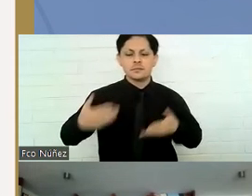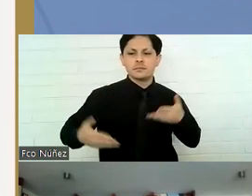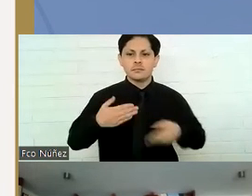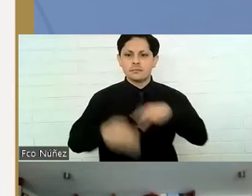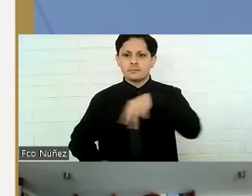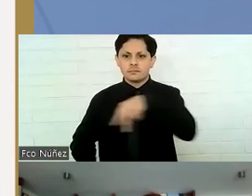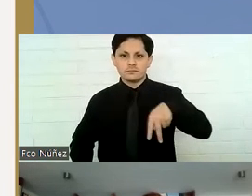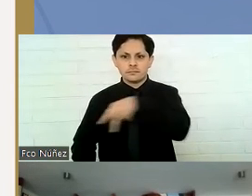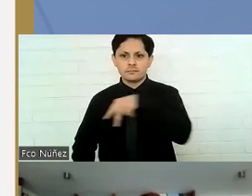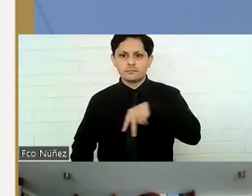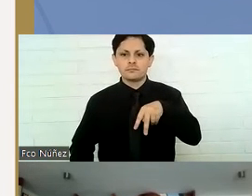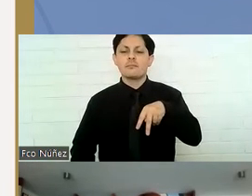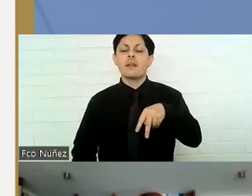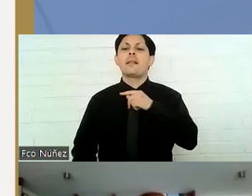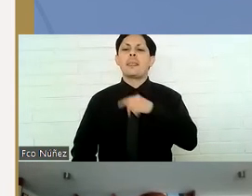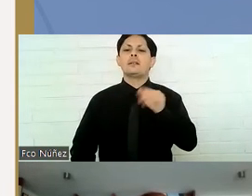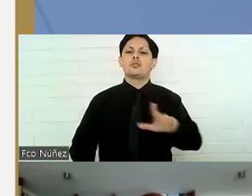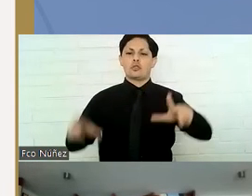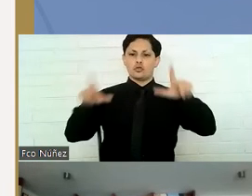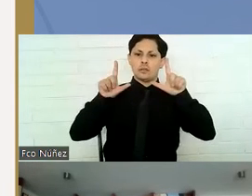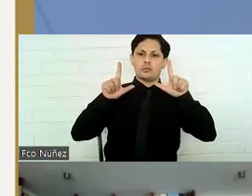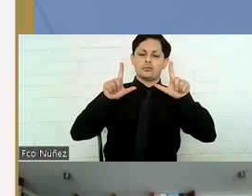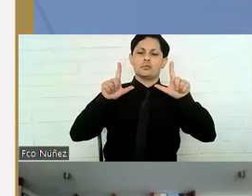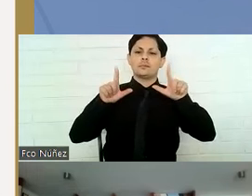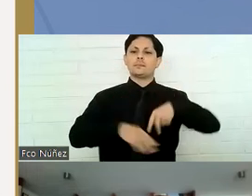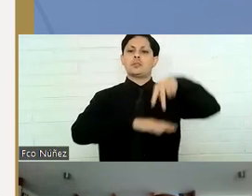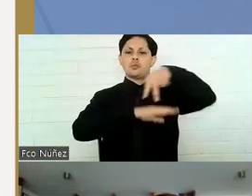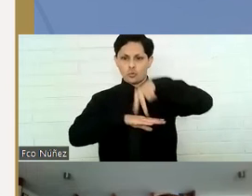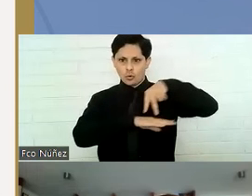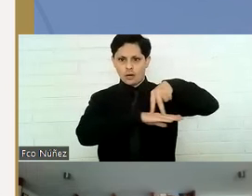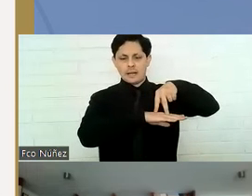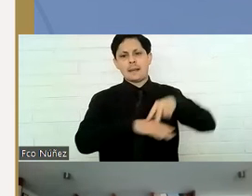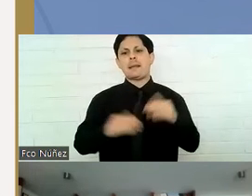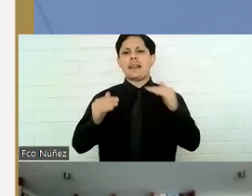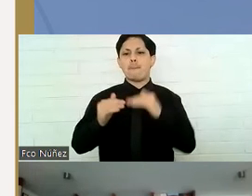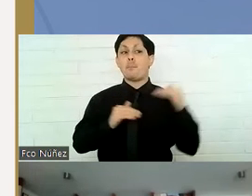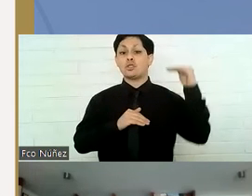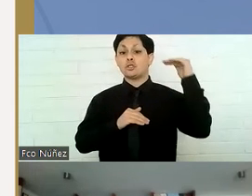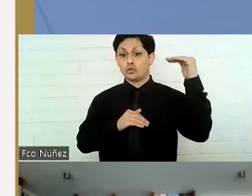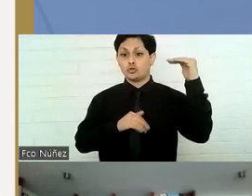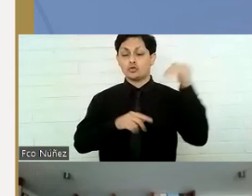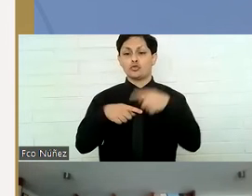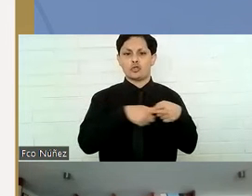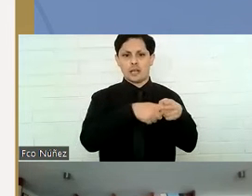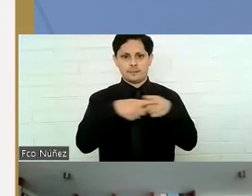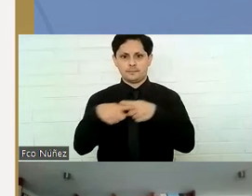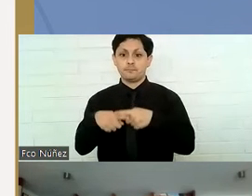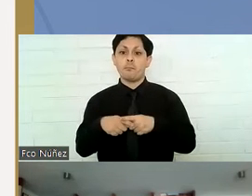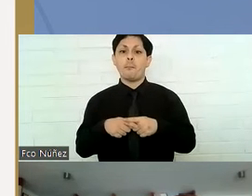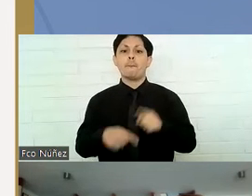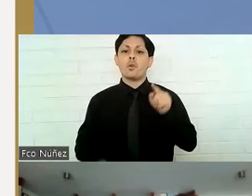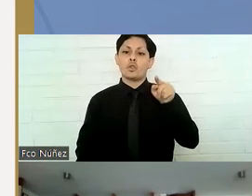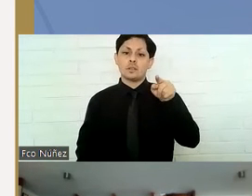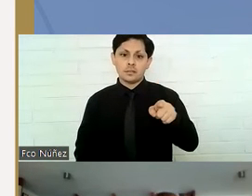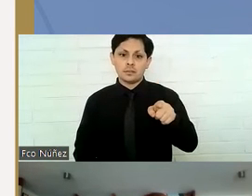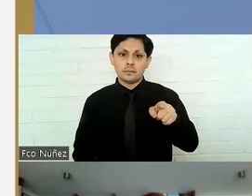que ver con los reconocimientos y lugares y posiciones sociales. Por lo tanto, ¿verdad?